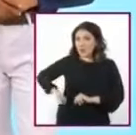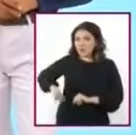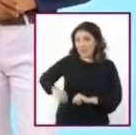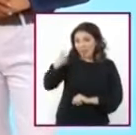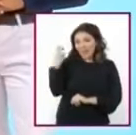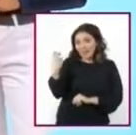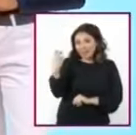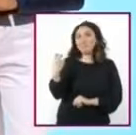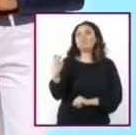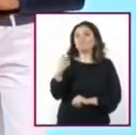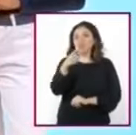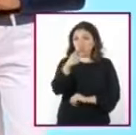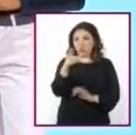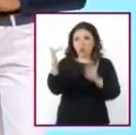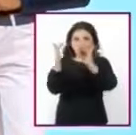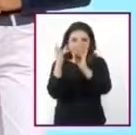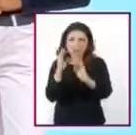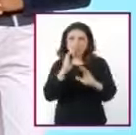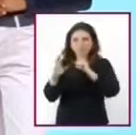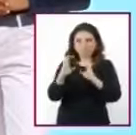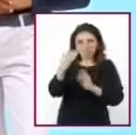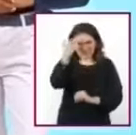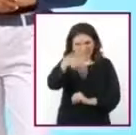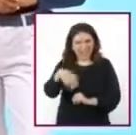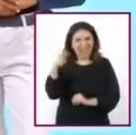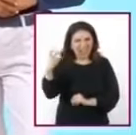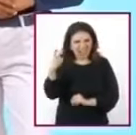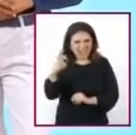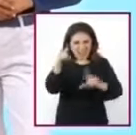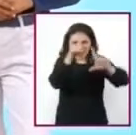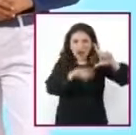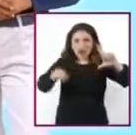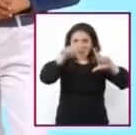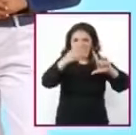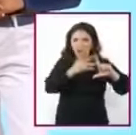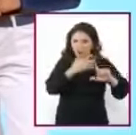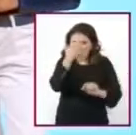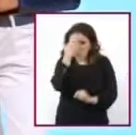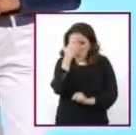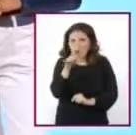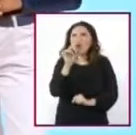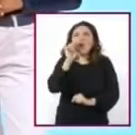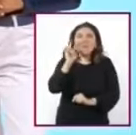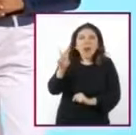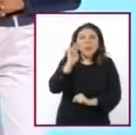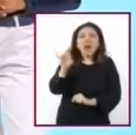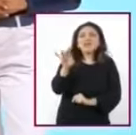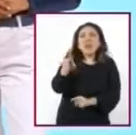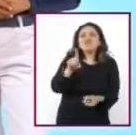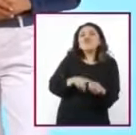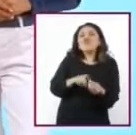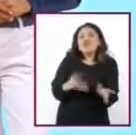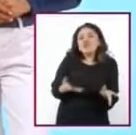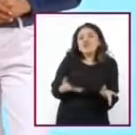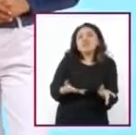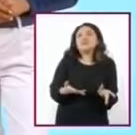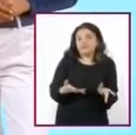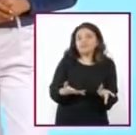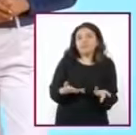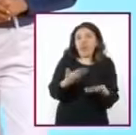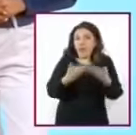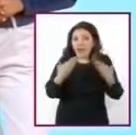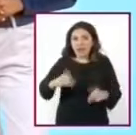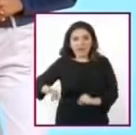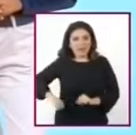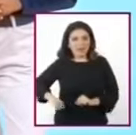interesante el video? ¿Interactuaron con él? ¿Conocían este tipo de gráfica? ¿En dónde la habían visto? Y por cierto, ahora